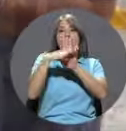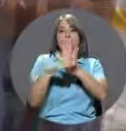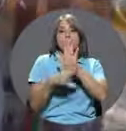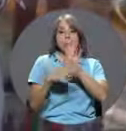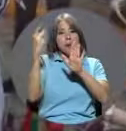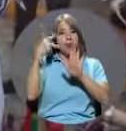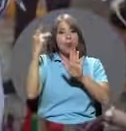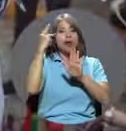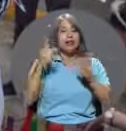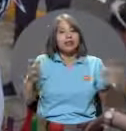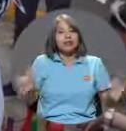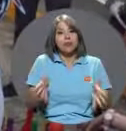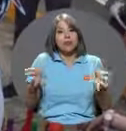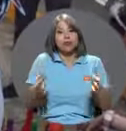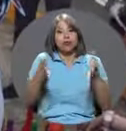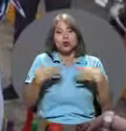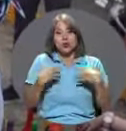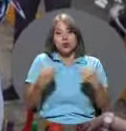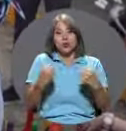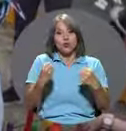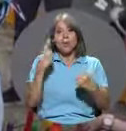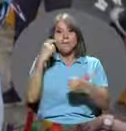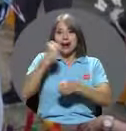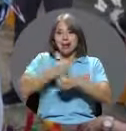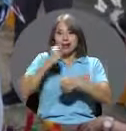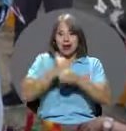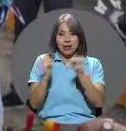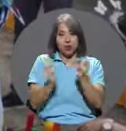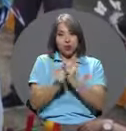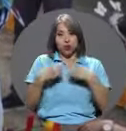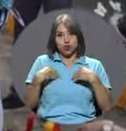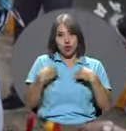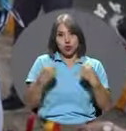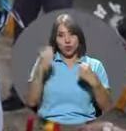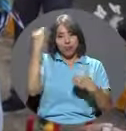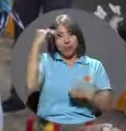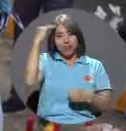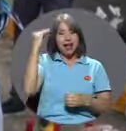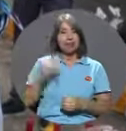salud justamente para trabajar todo el tema de salud mental y